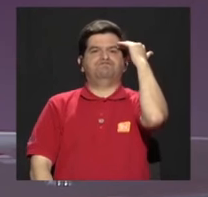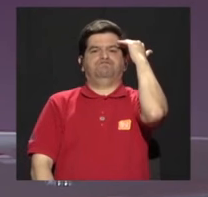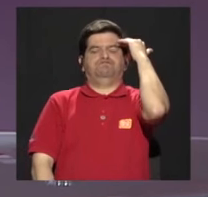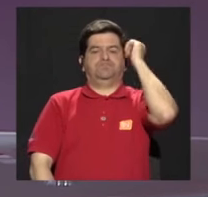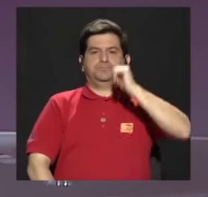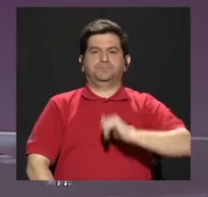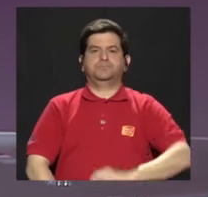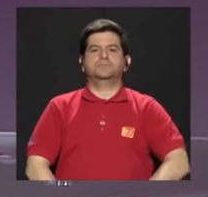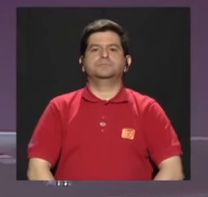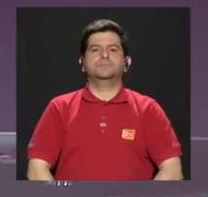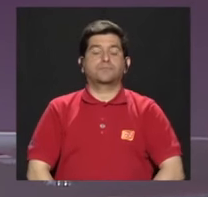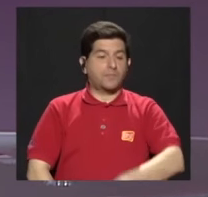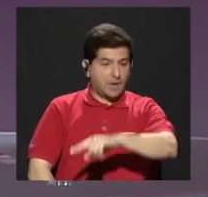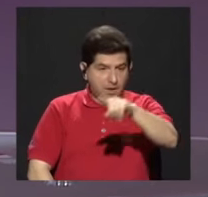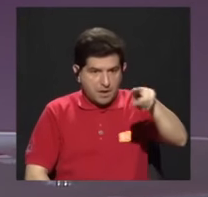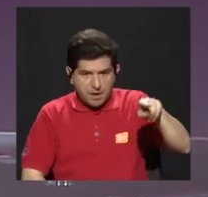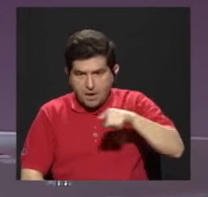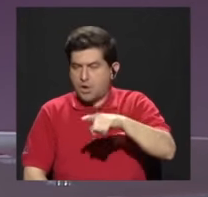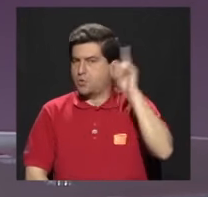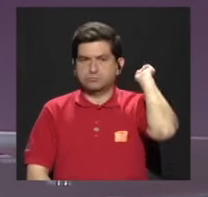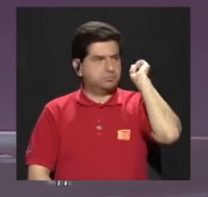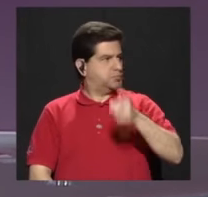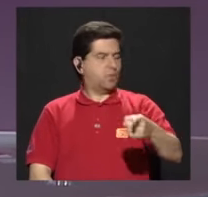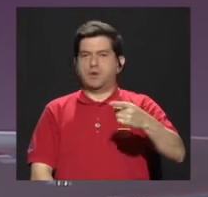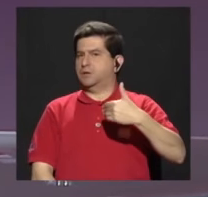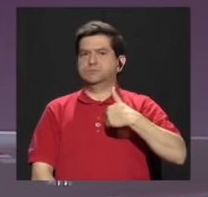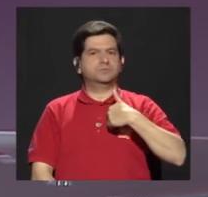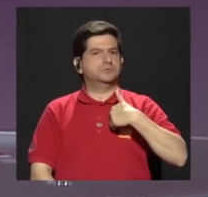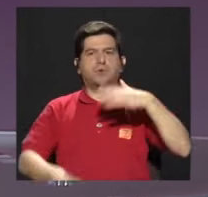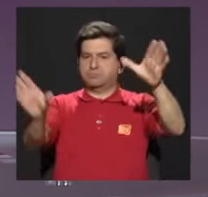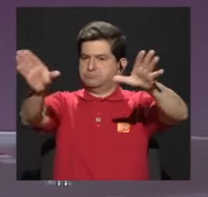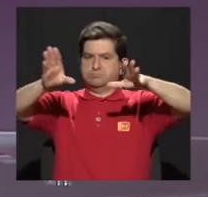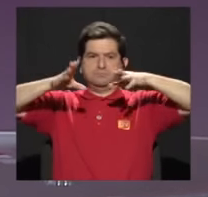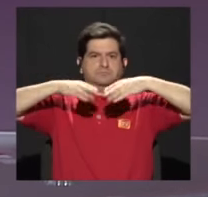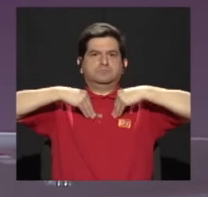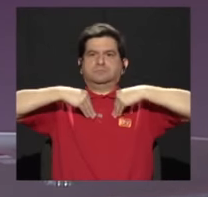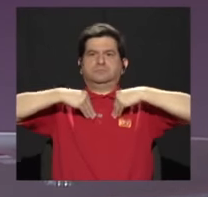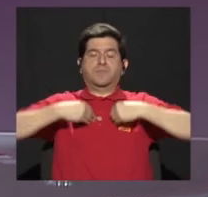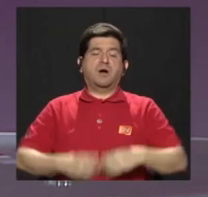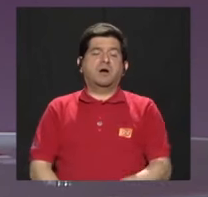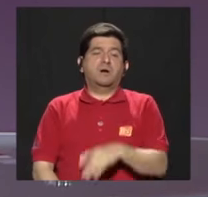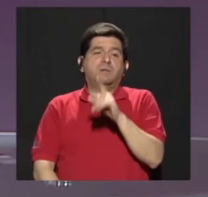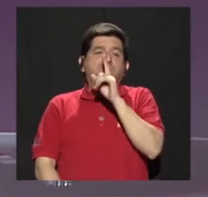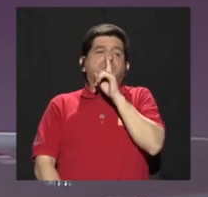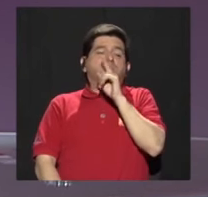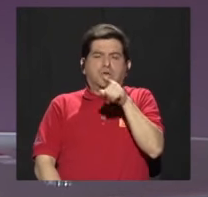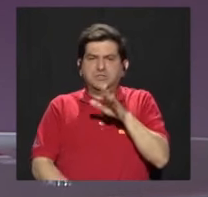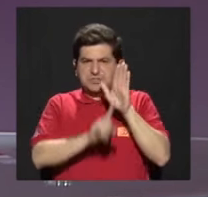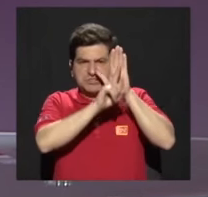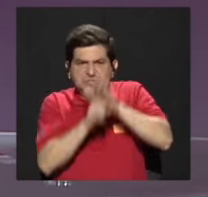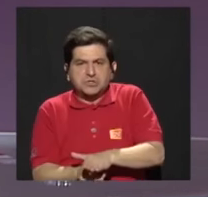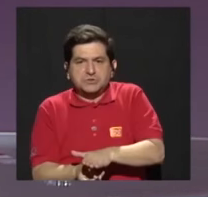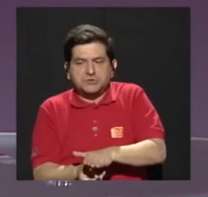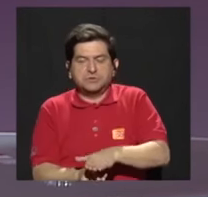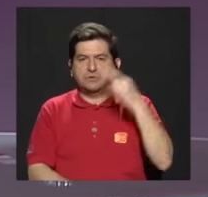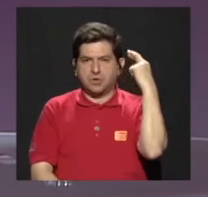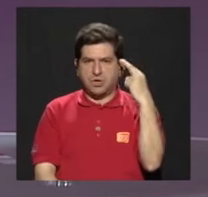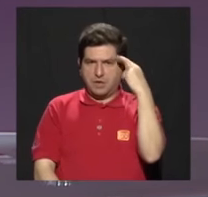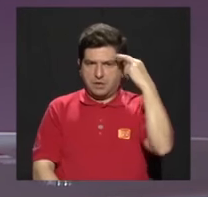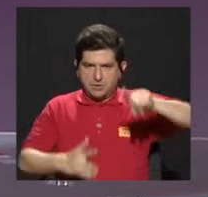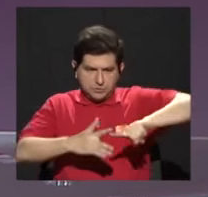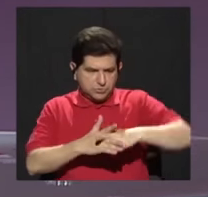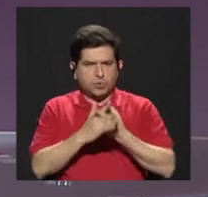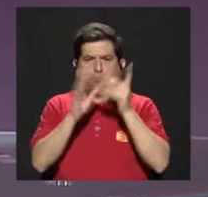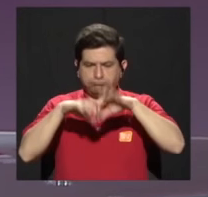que ellas no están obligadas a aceptar resignadamente este acoso y por ello han